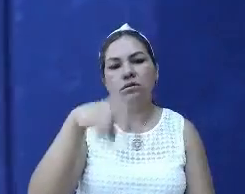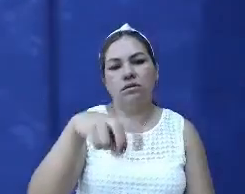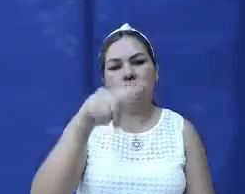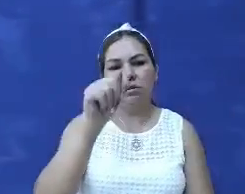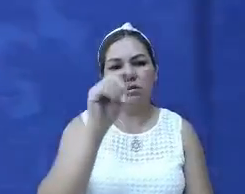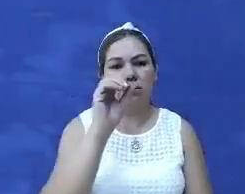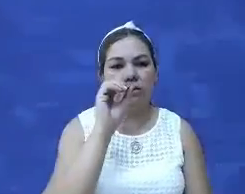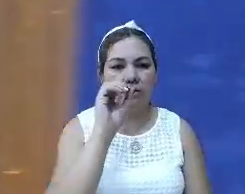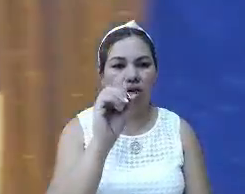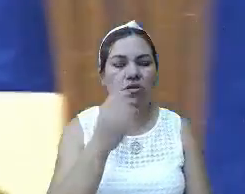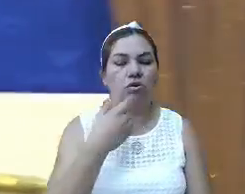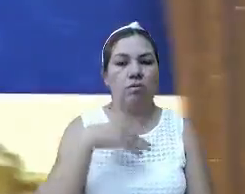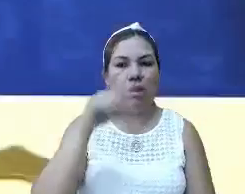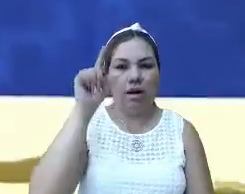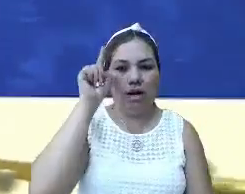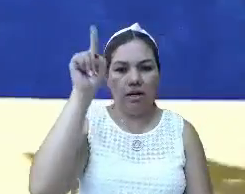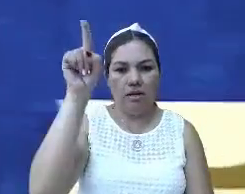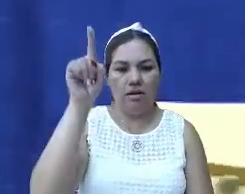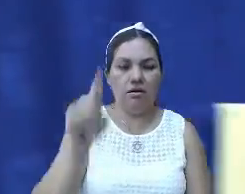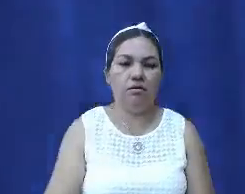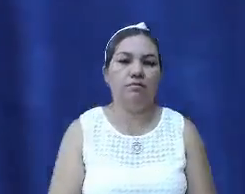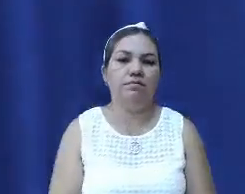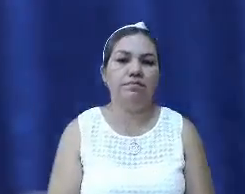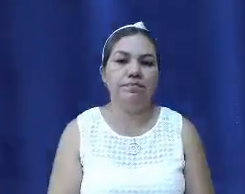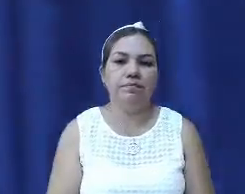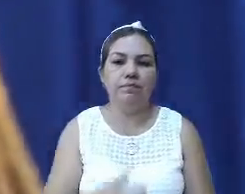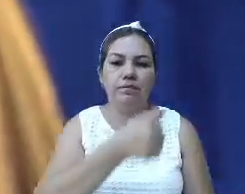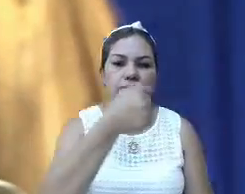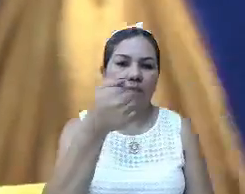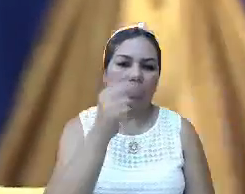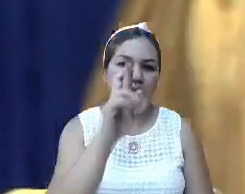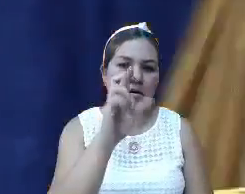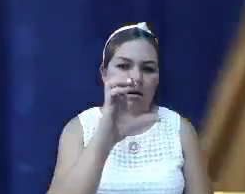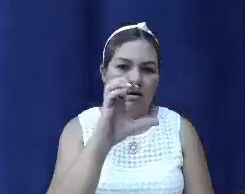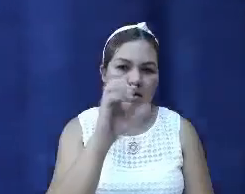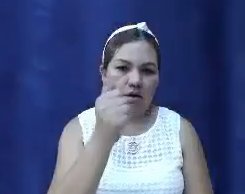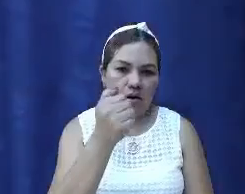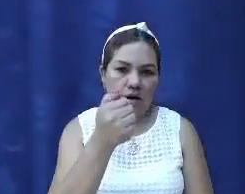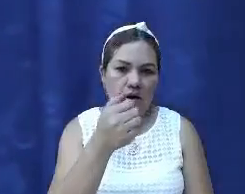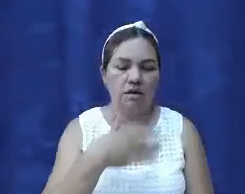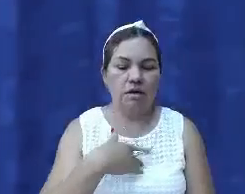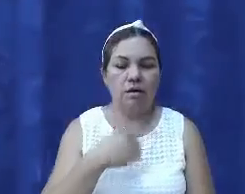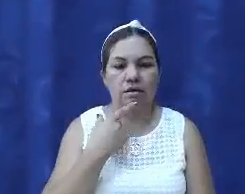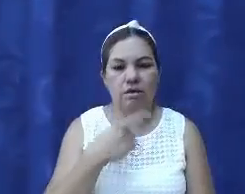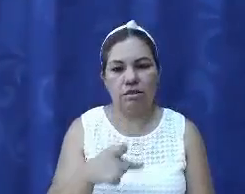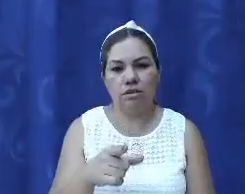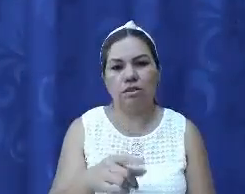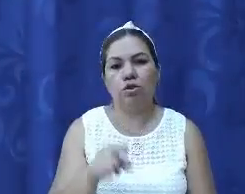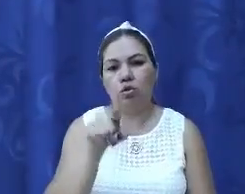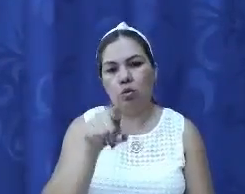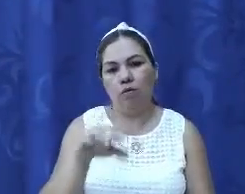El arca representa el templo, y no solamente el templo, sino que también representa tu familia,